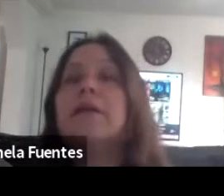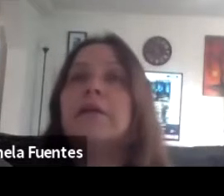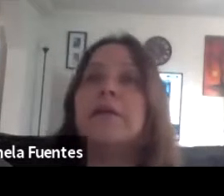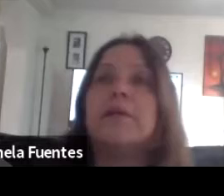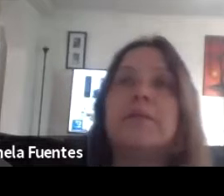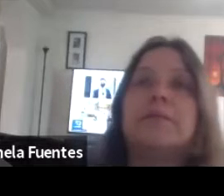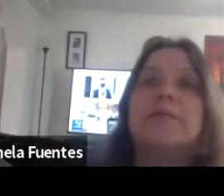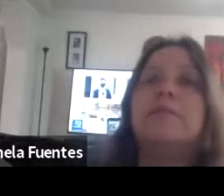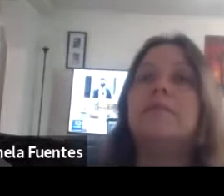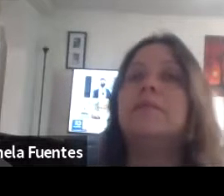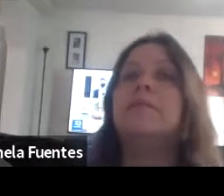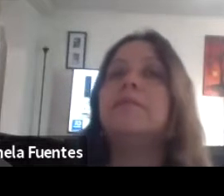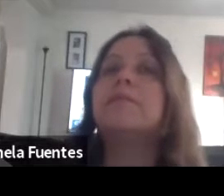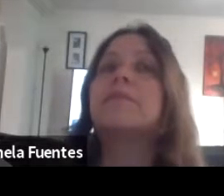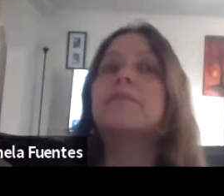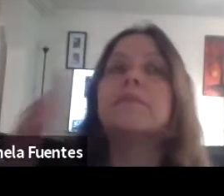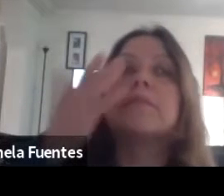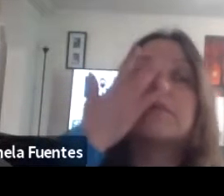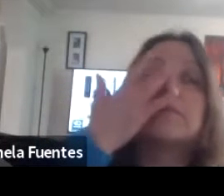Yorana.